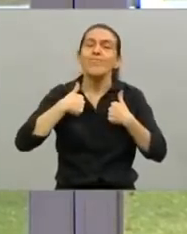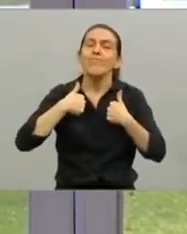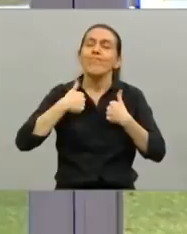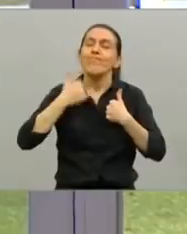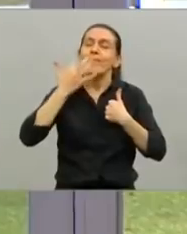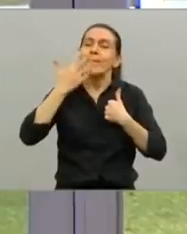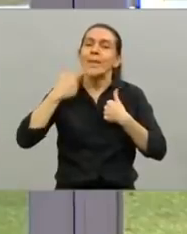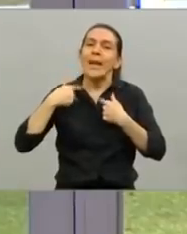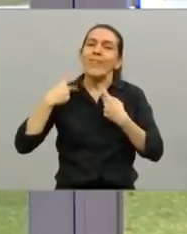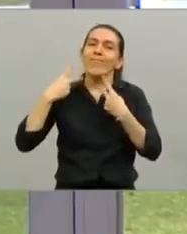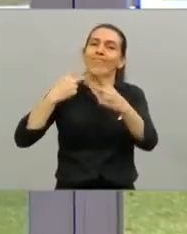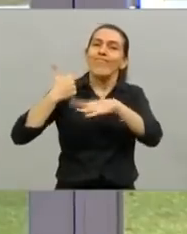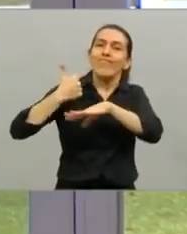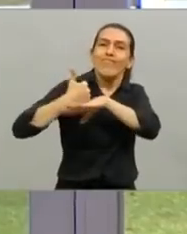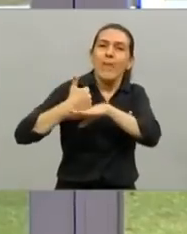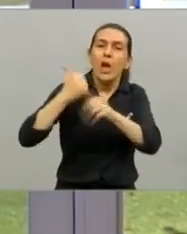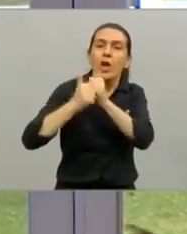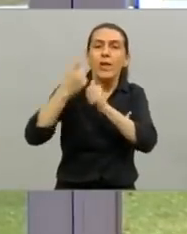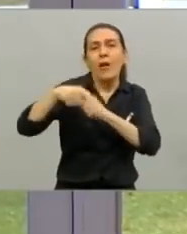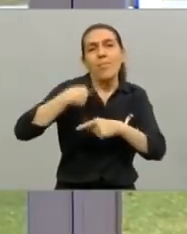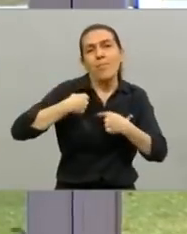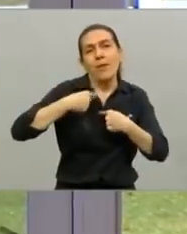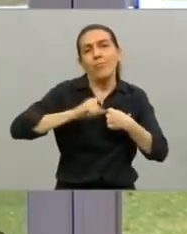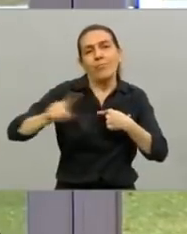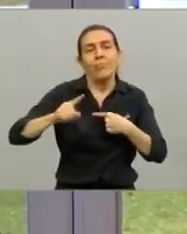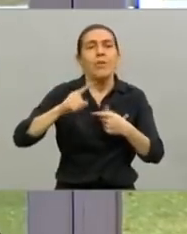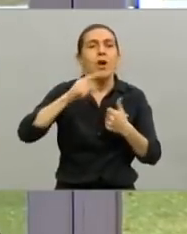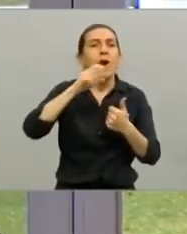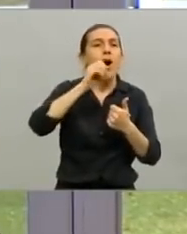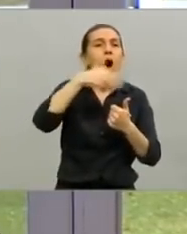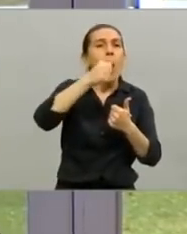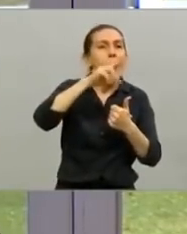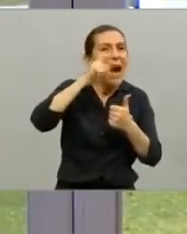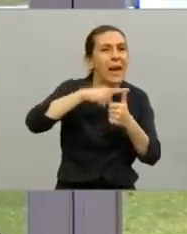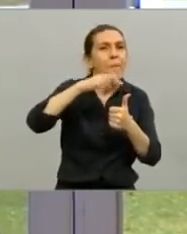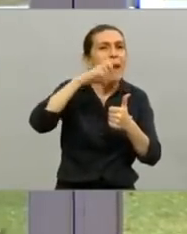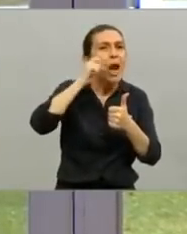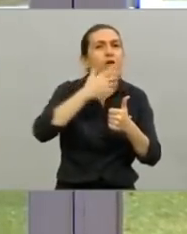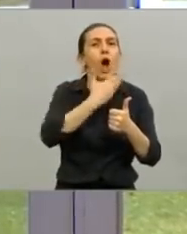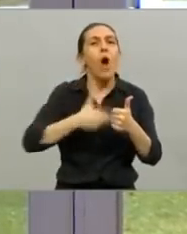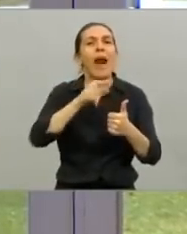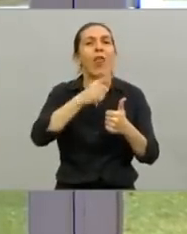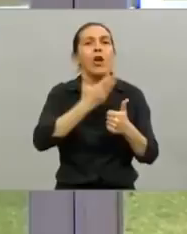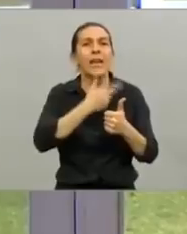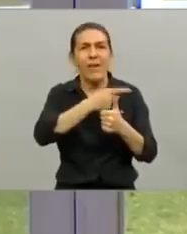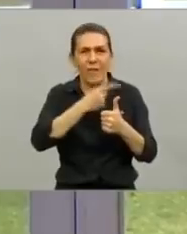no pude. Está Omar Perotti, el gobernador de Santa Fe. ¿Estamos allí?